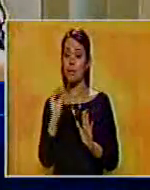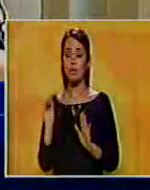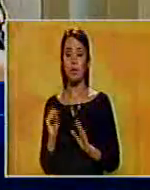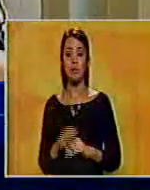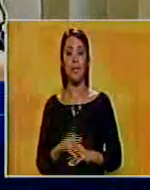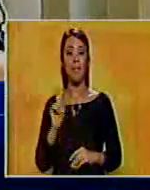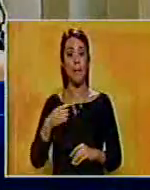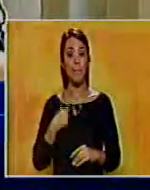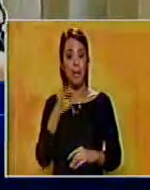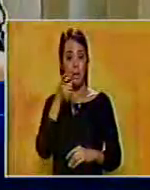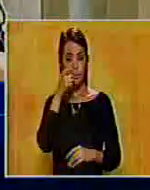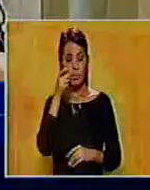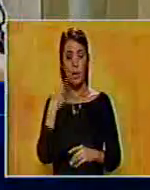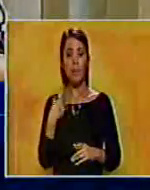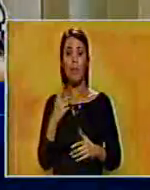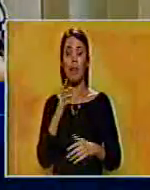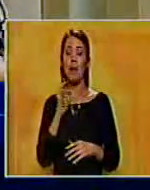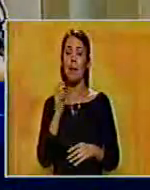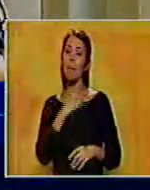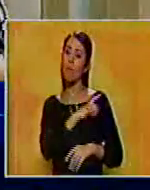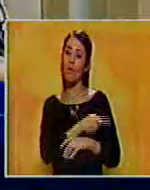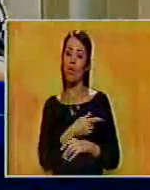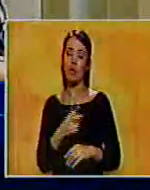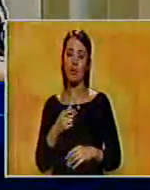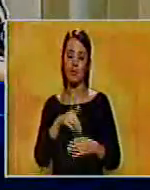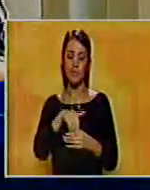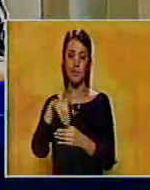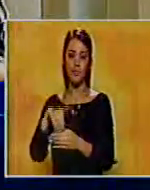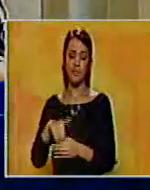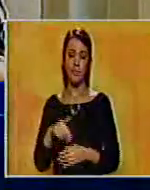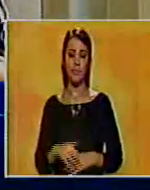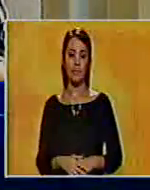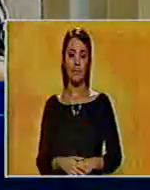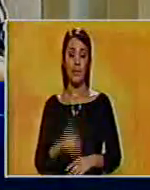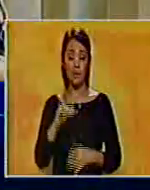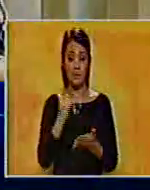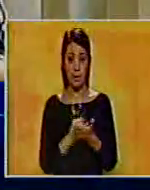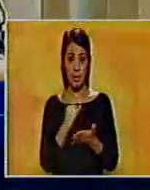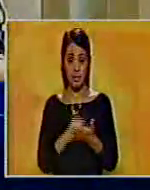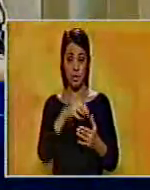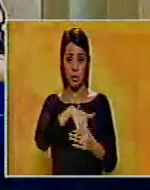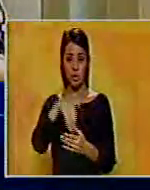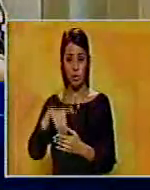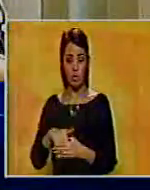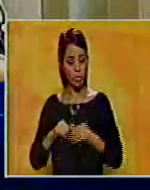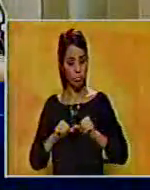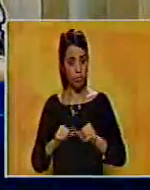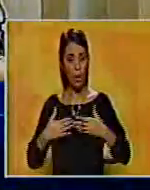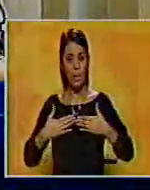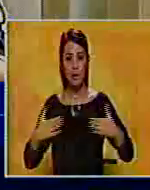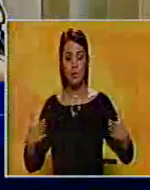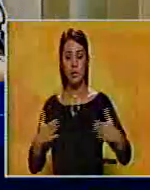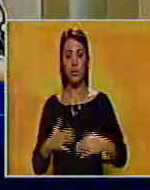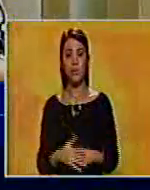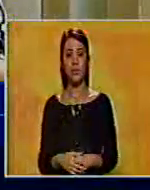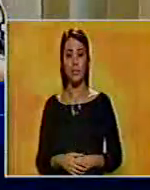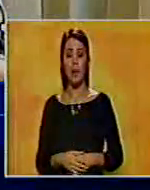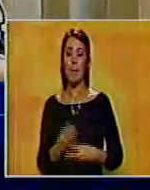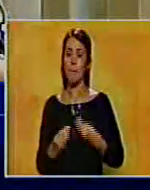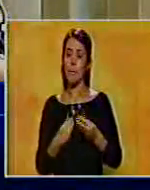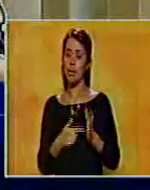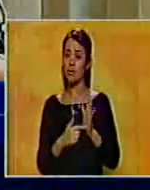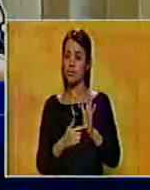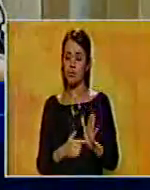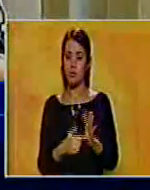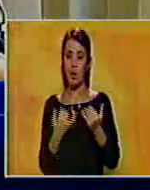debida supervisión del Poder Electoral. Y el registro electoral deberá permanecer abierto para las